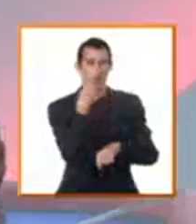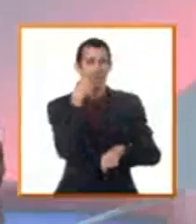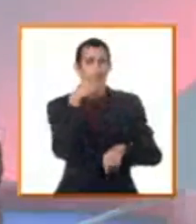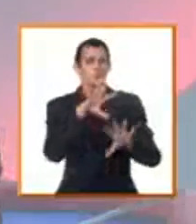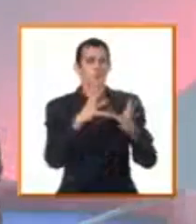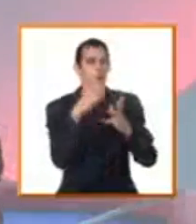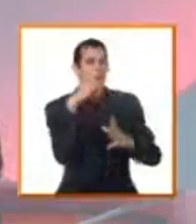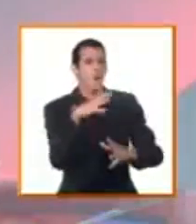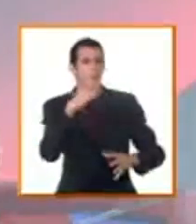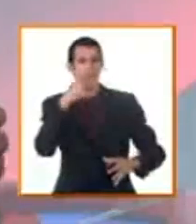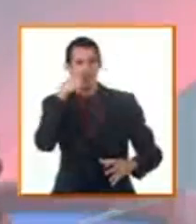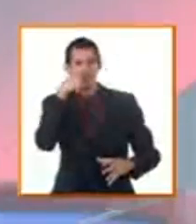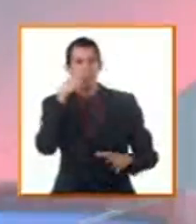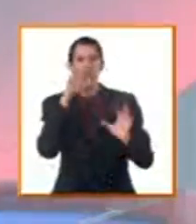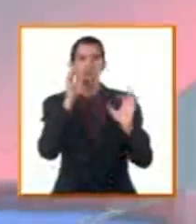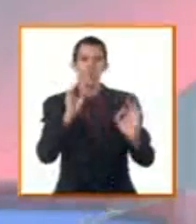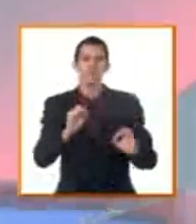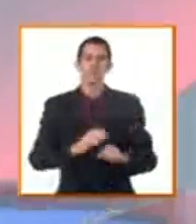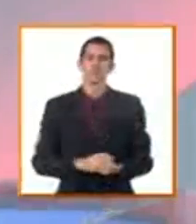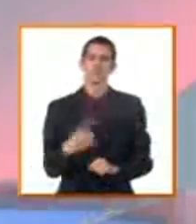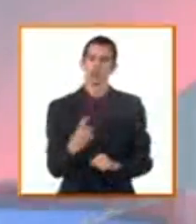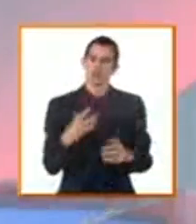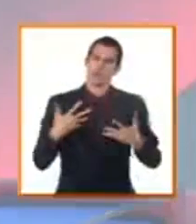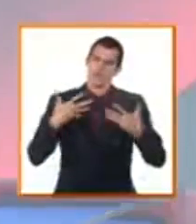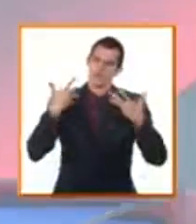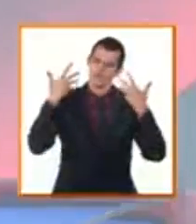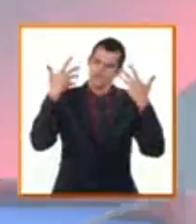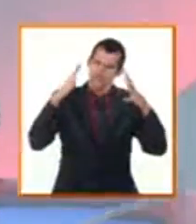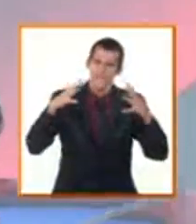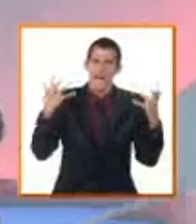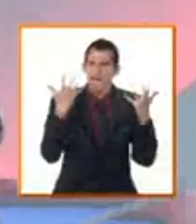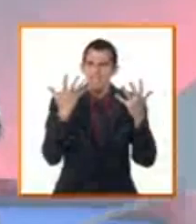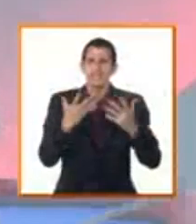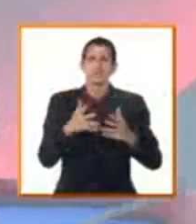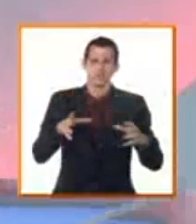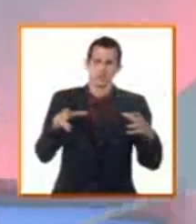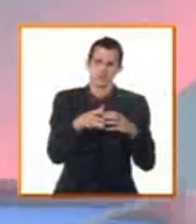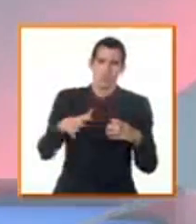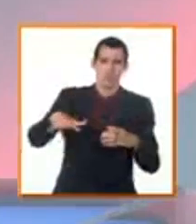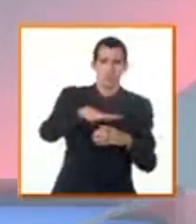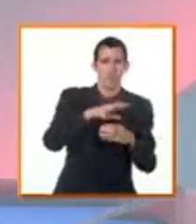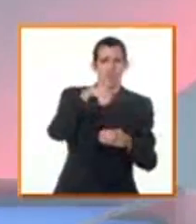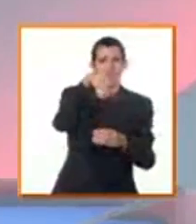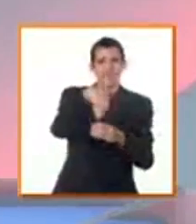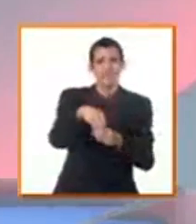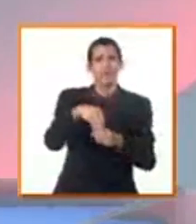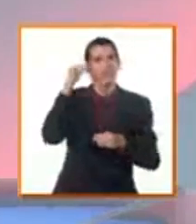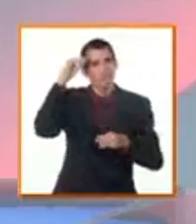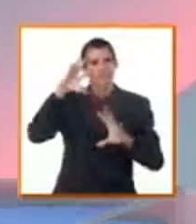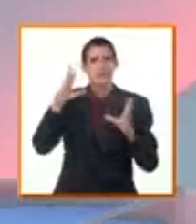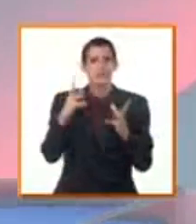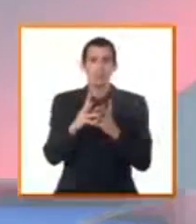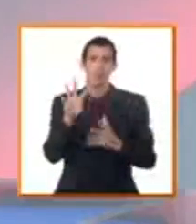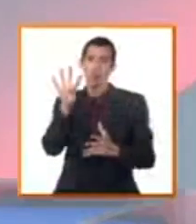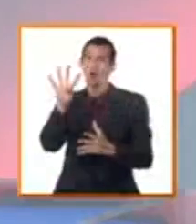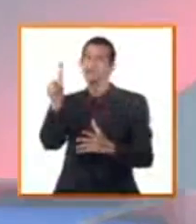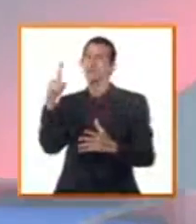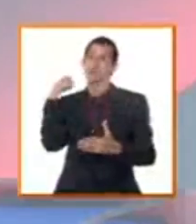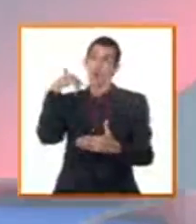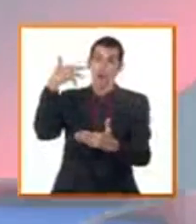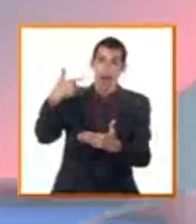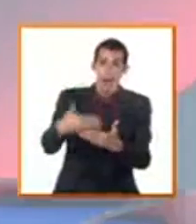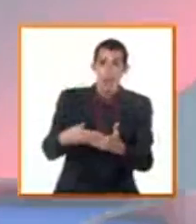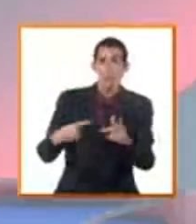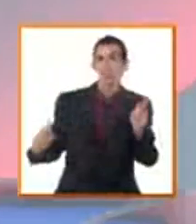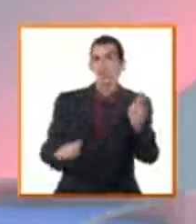lo tanto nos permite en este programa felicitarlo a todos los compañeros que integran esta importante técnica, 41 años enfrentando precisamente la